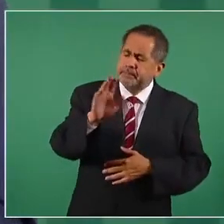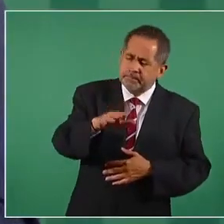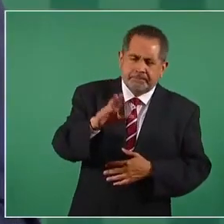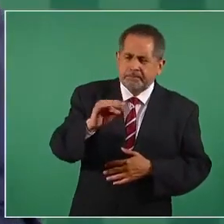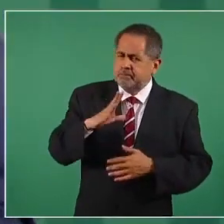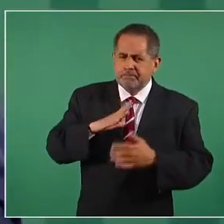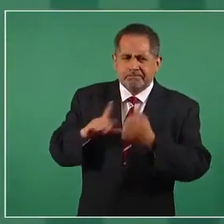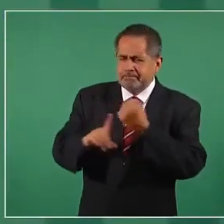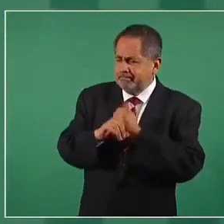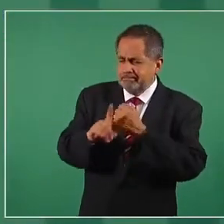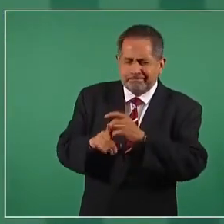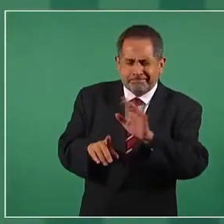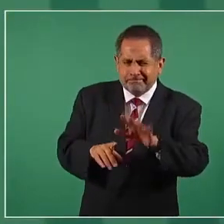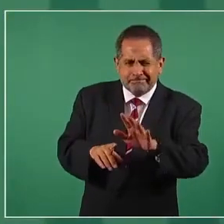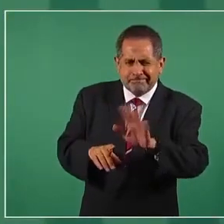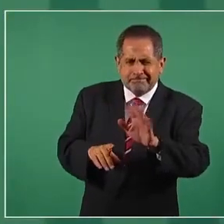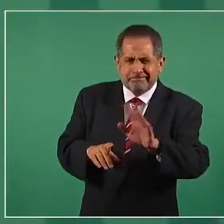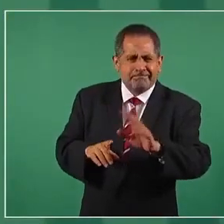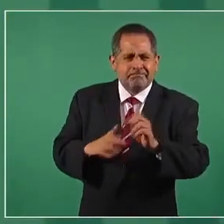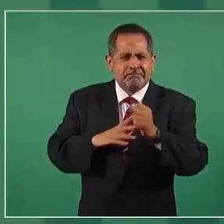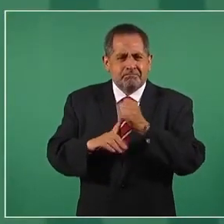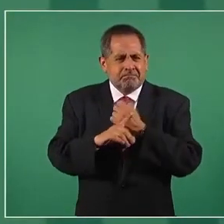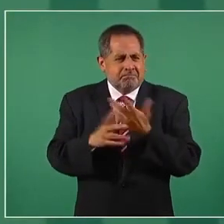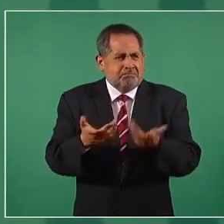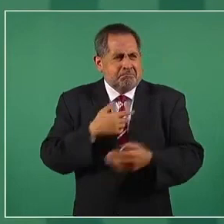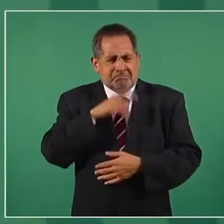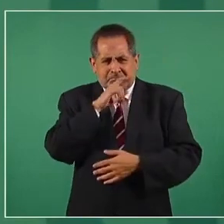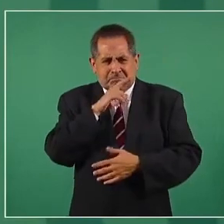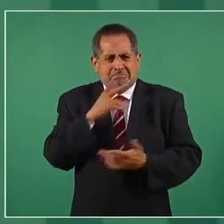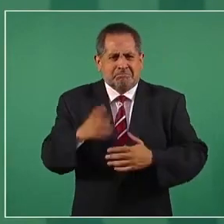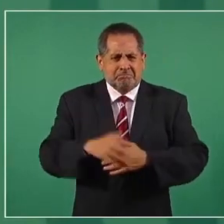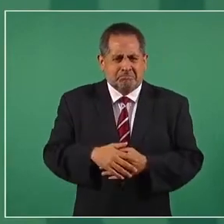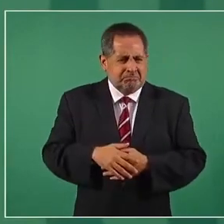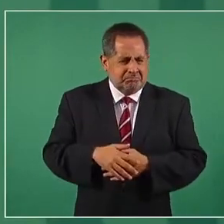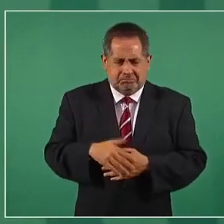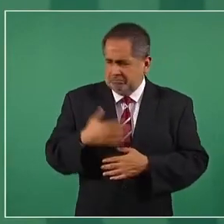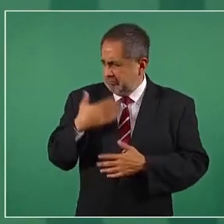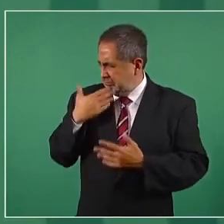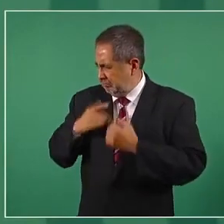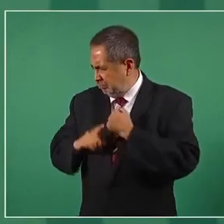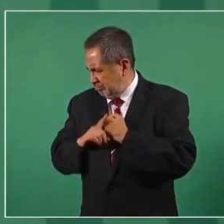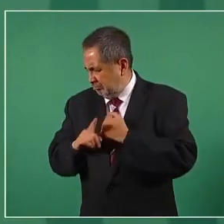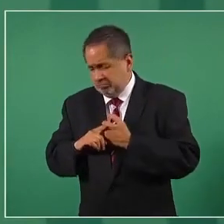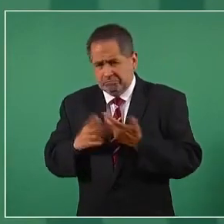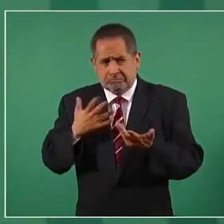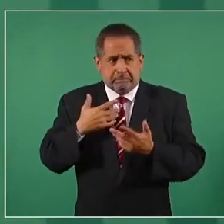no hay ningún problema. ¿Qué preocuparnos? El que nada debe, nada teme.